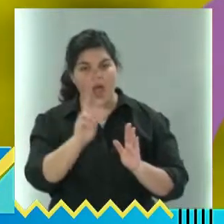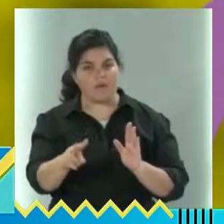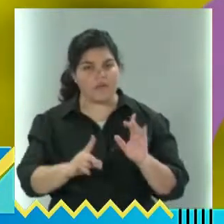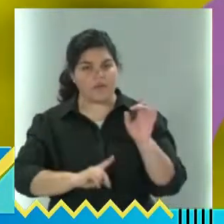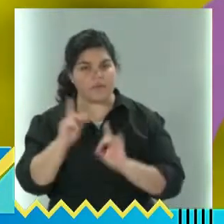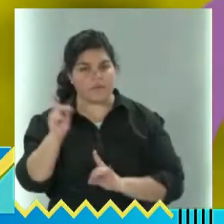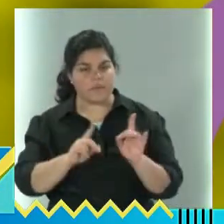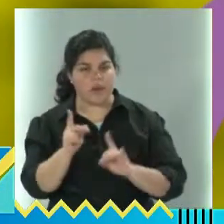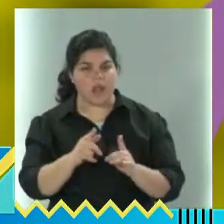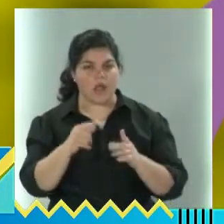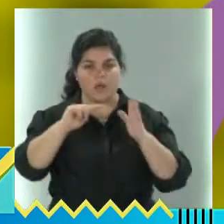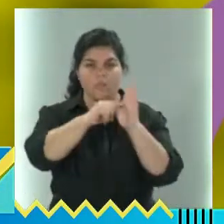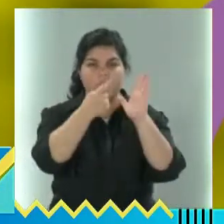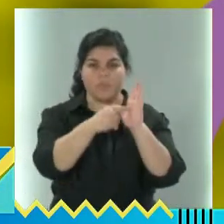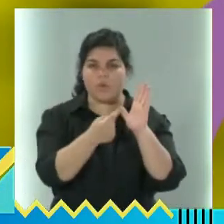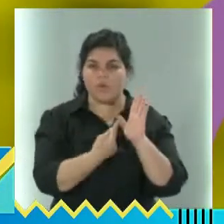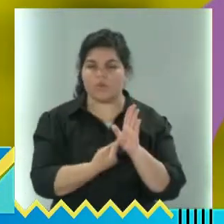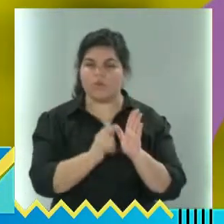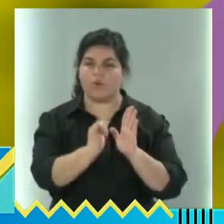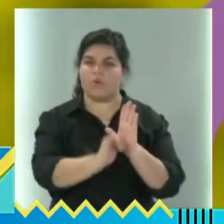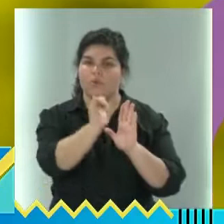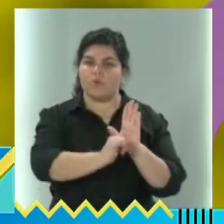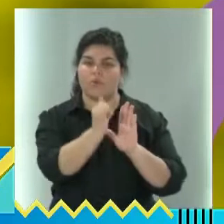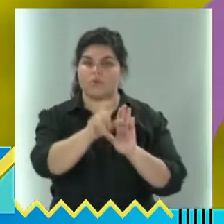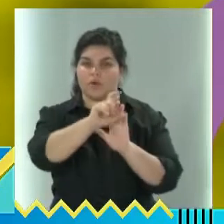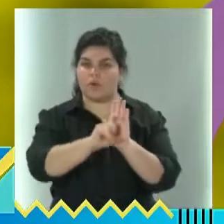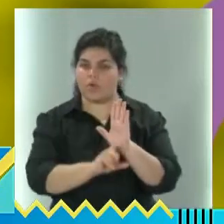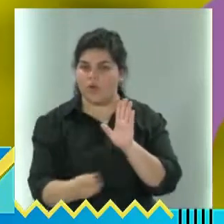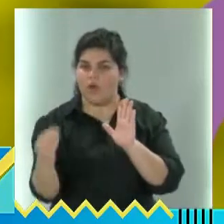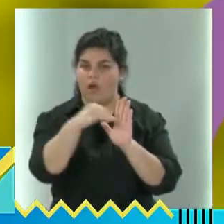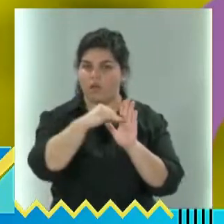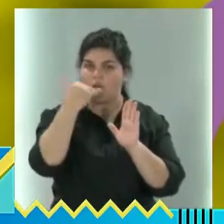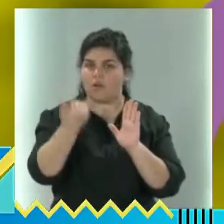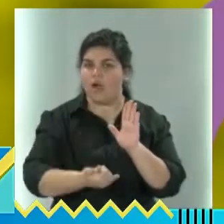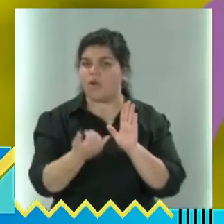estas contravenciones que se explicitan en este nuevo código,